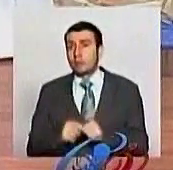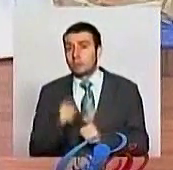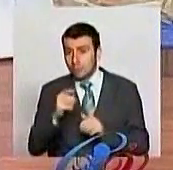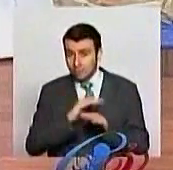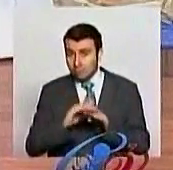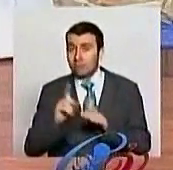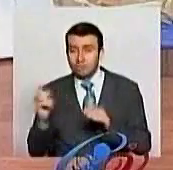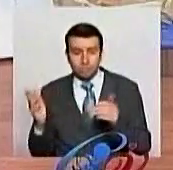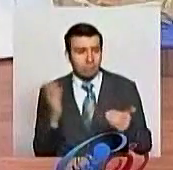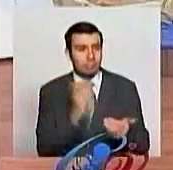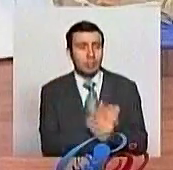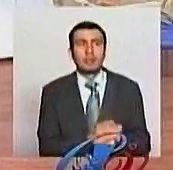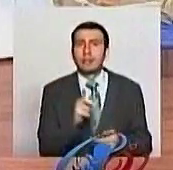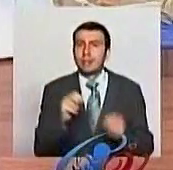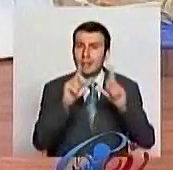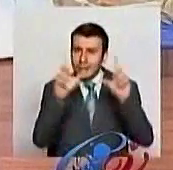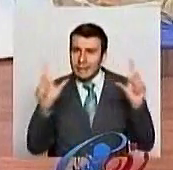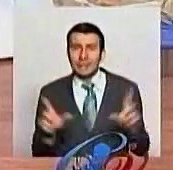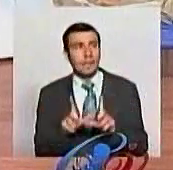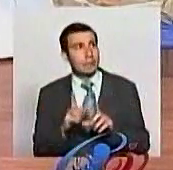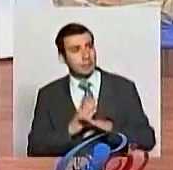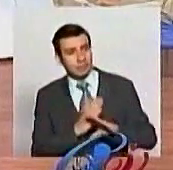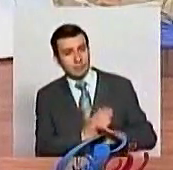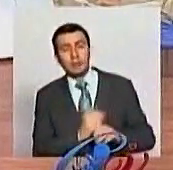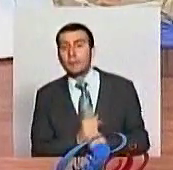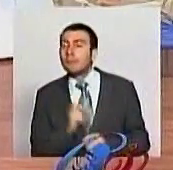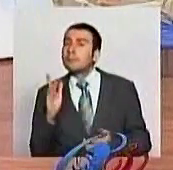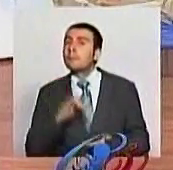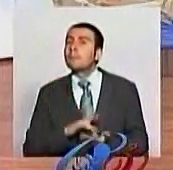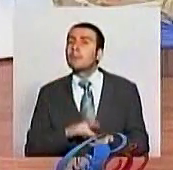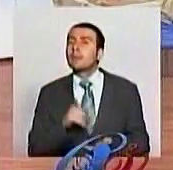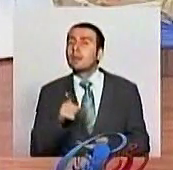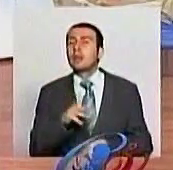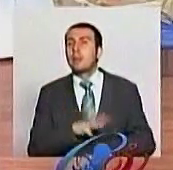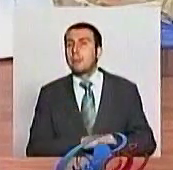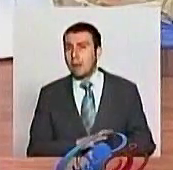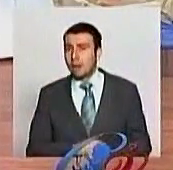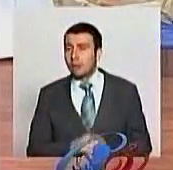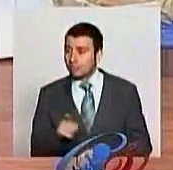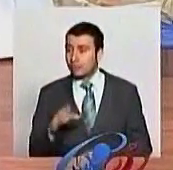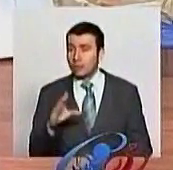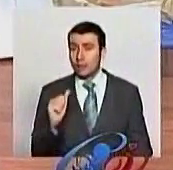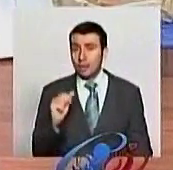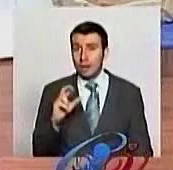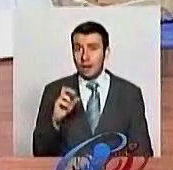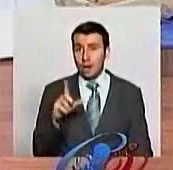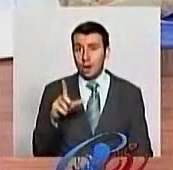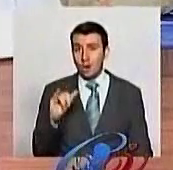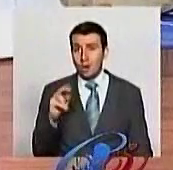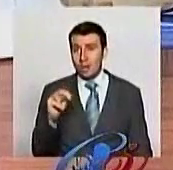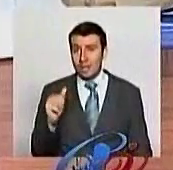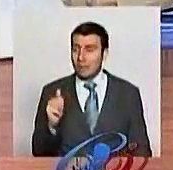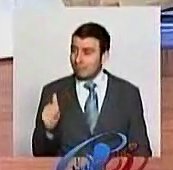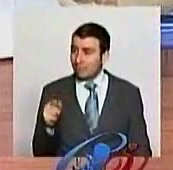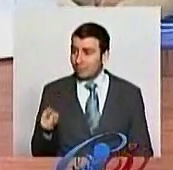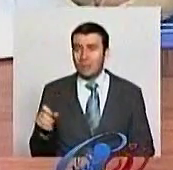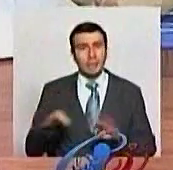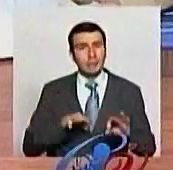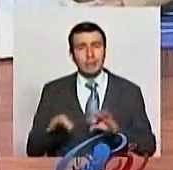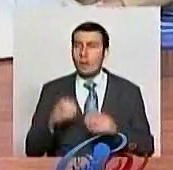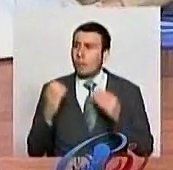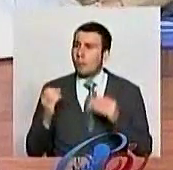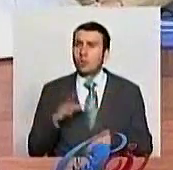un examen preventivo, que vayan a sus médicos. Carolina hoy habla en representación de muchísimos